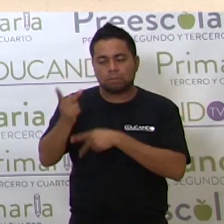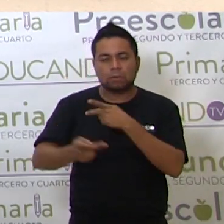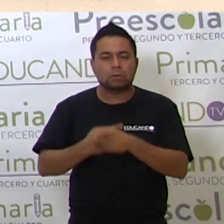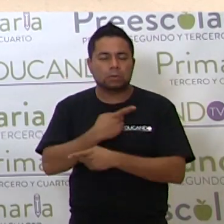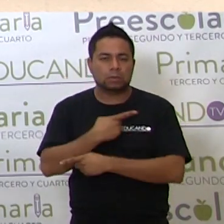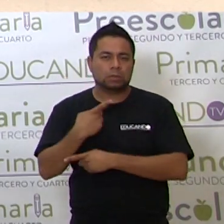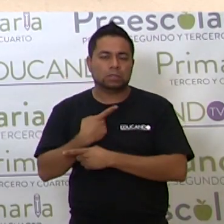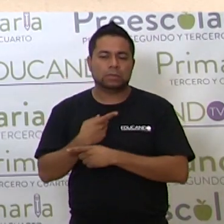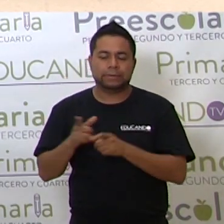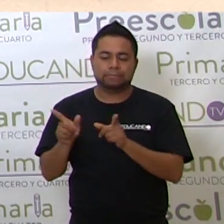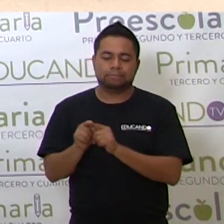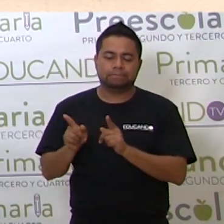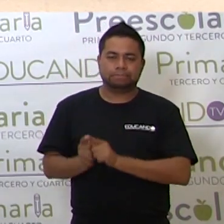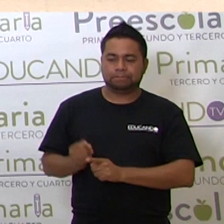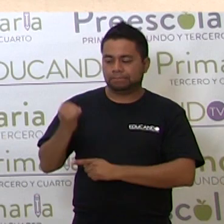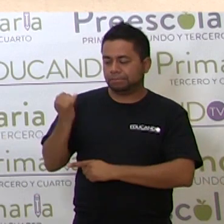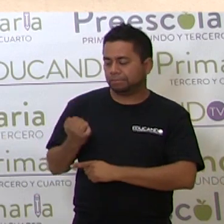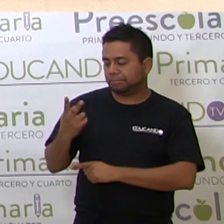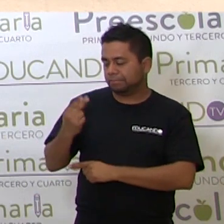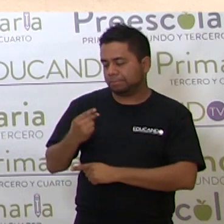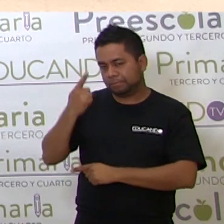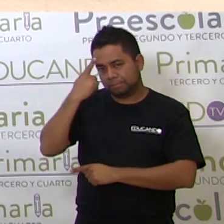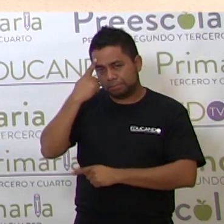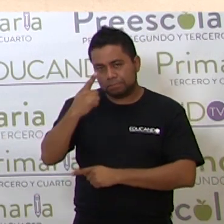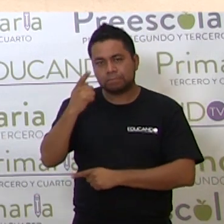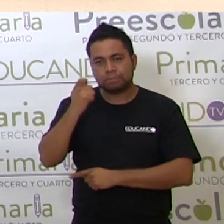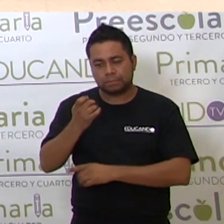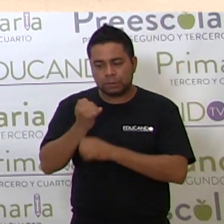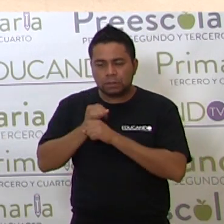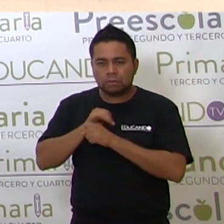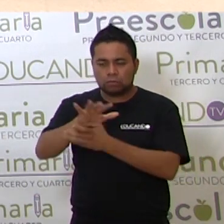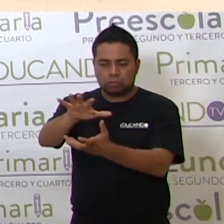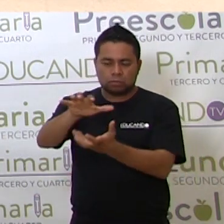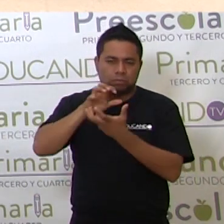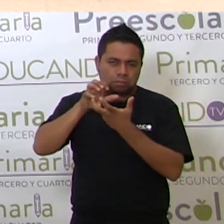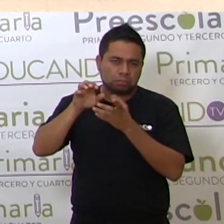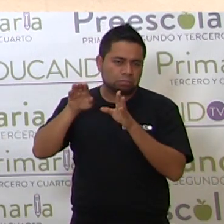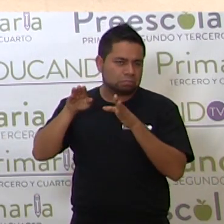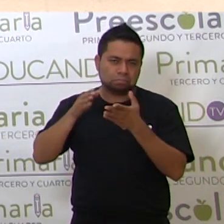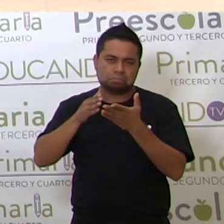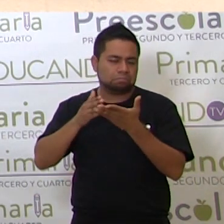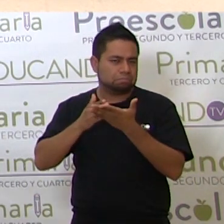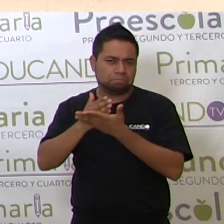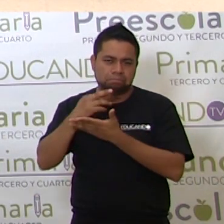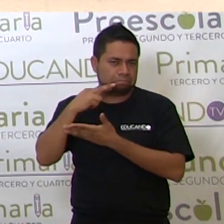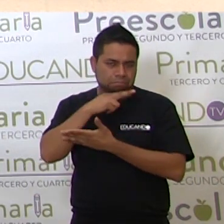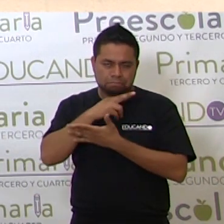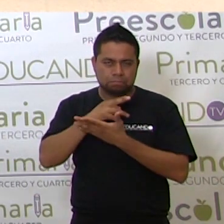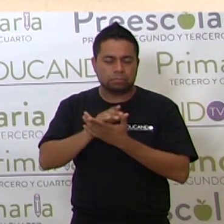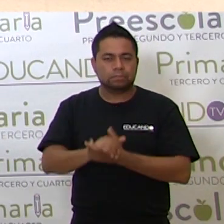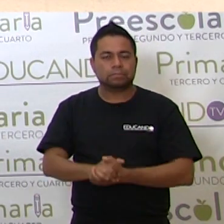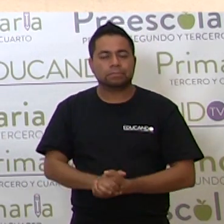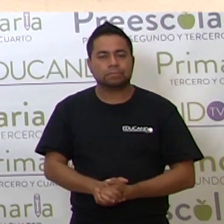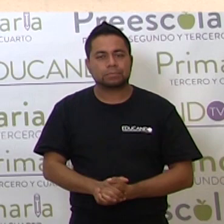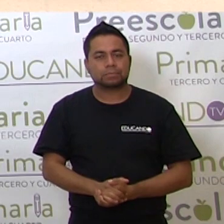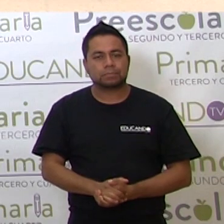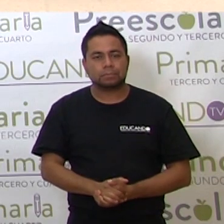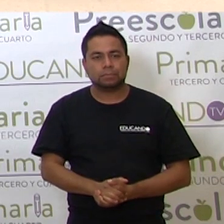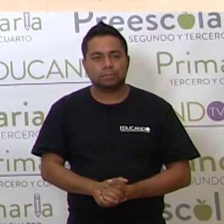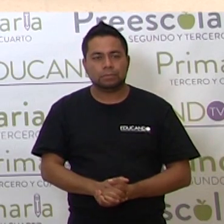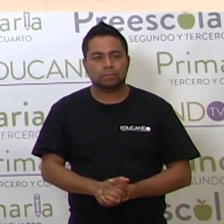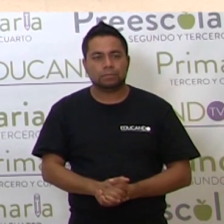ser cerradas para que así puedas obtener información mucho más rápida y precisa de acuerdo